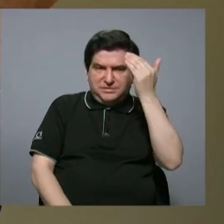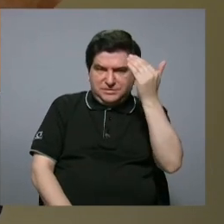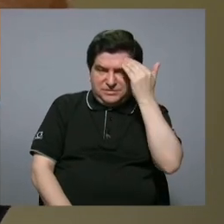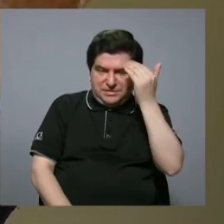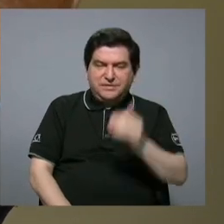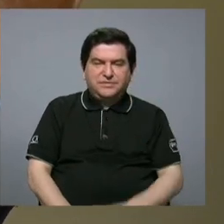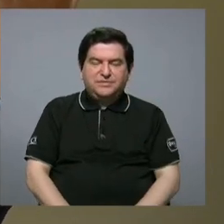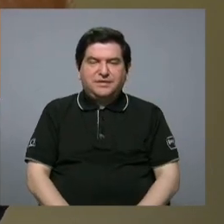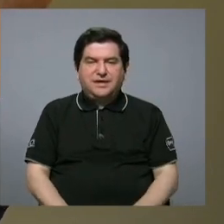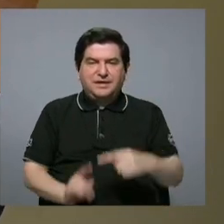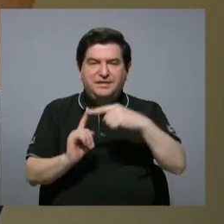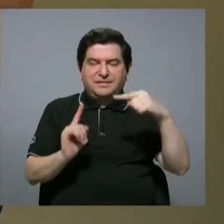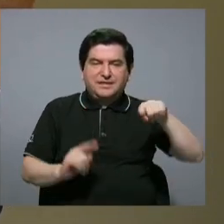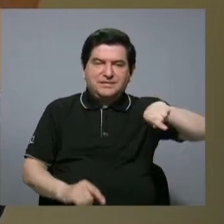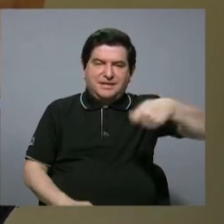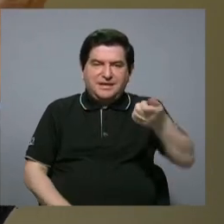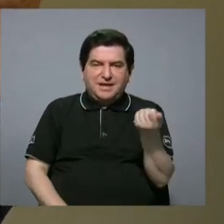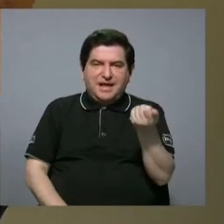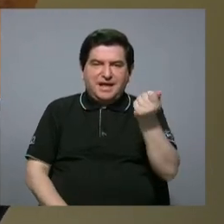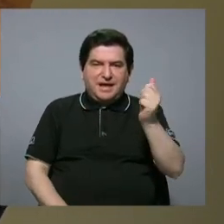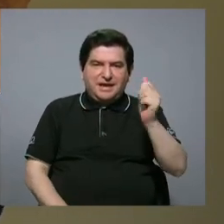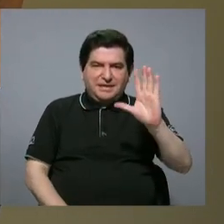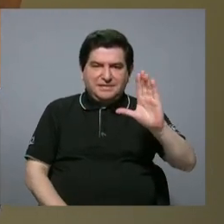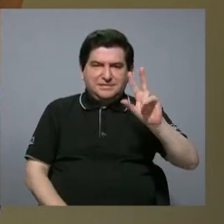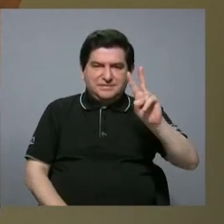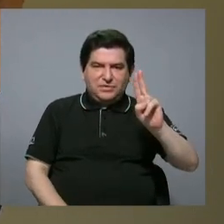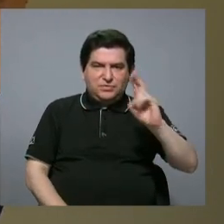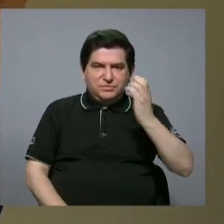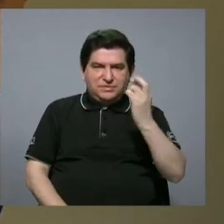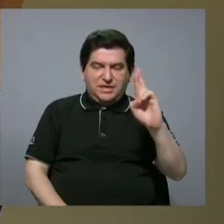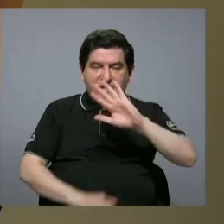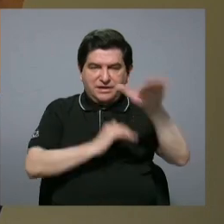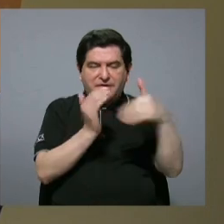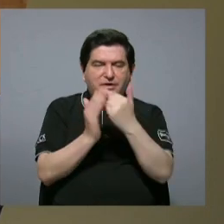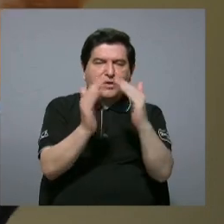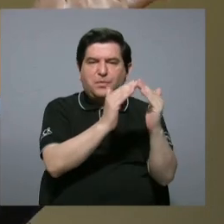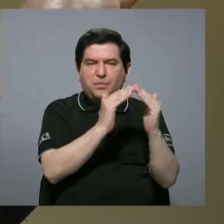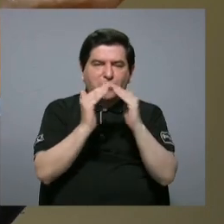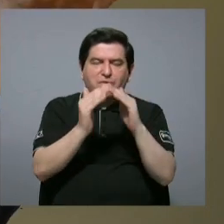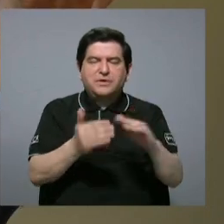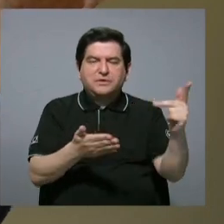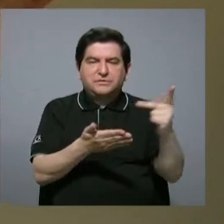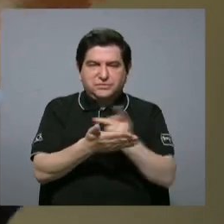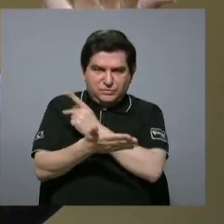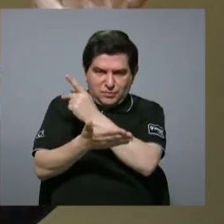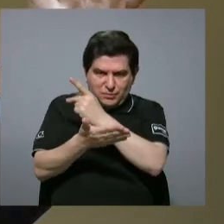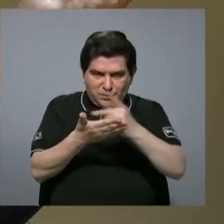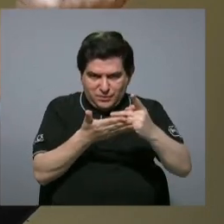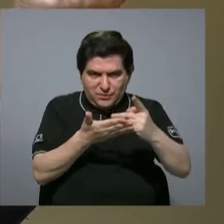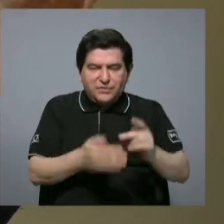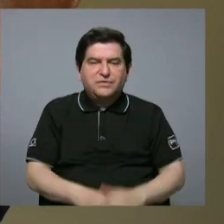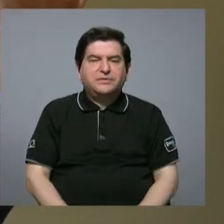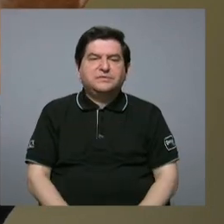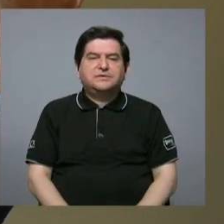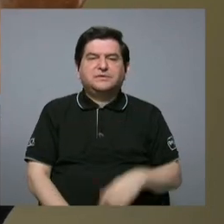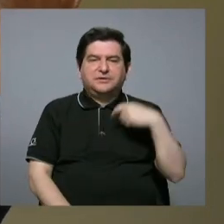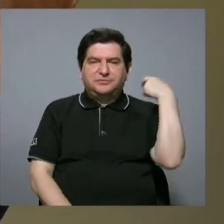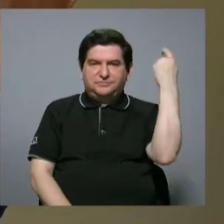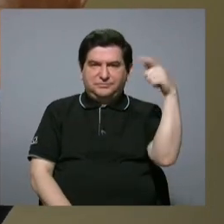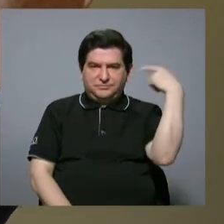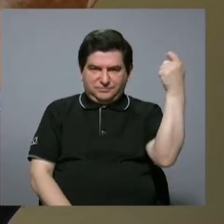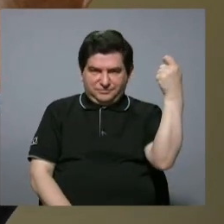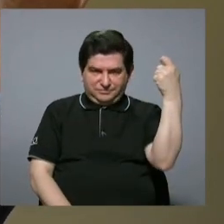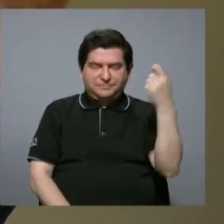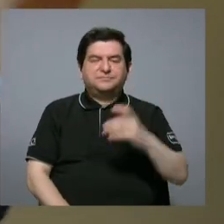desde 15 a toda la población de la provincia de